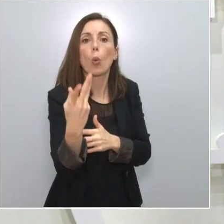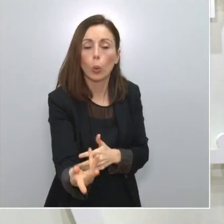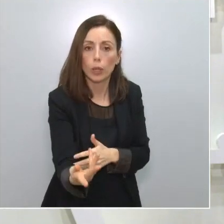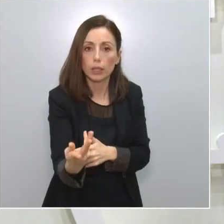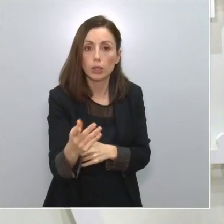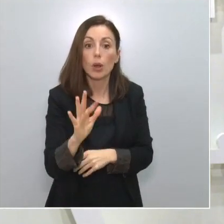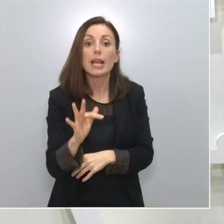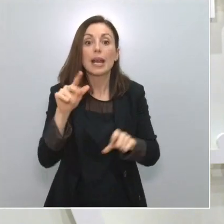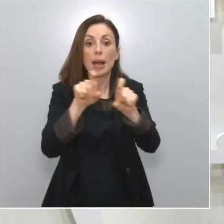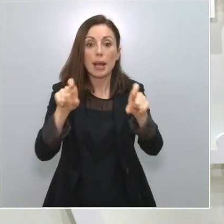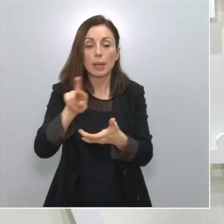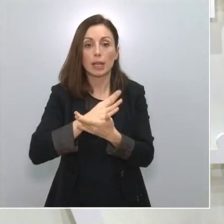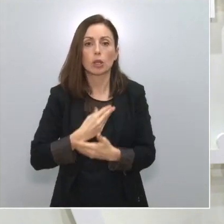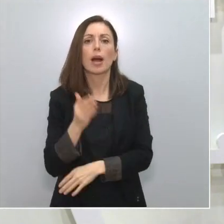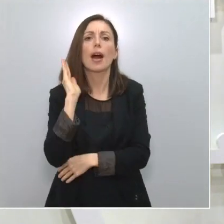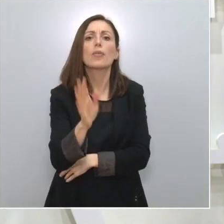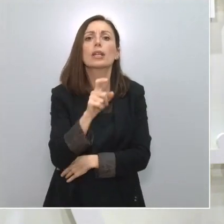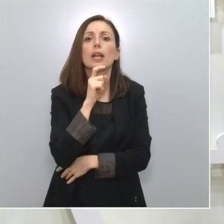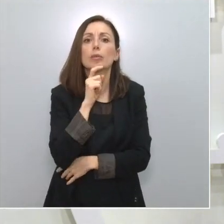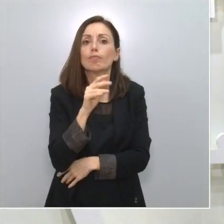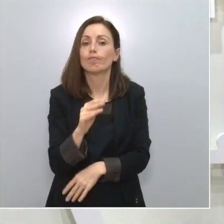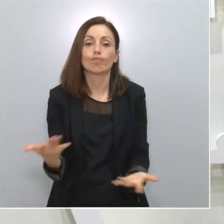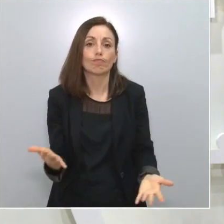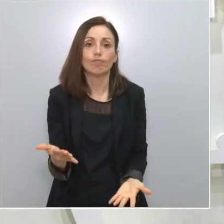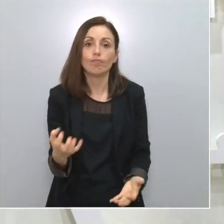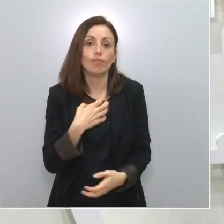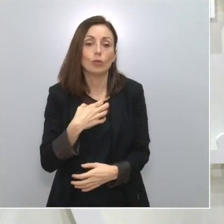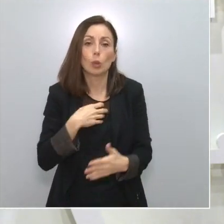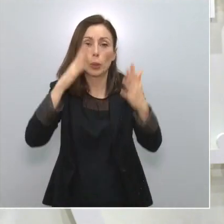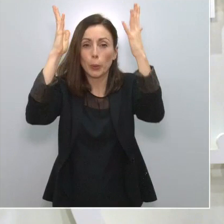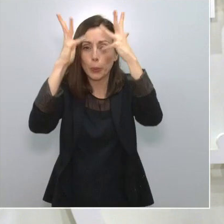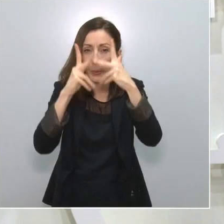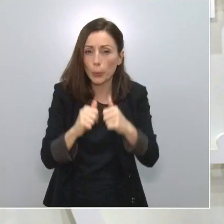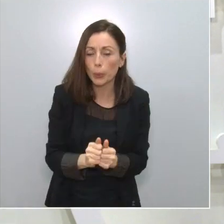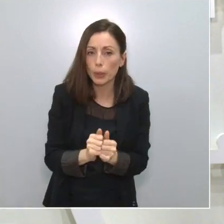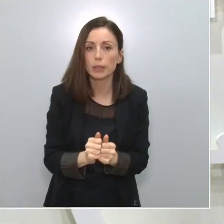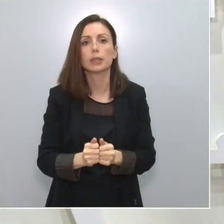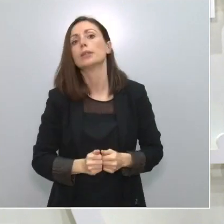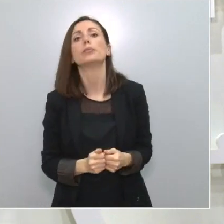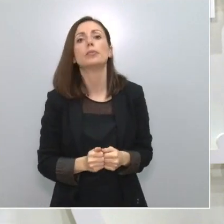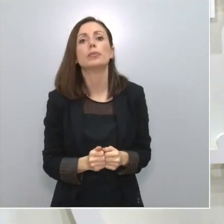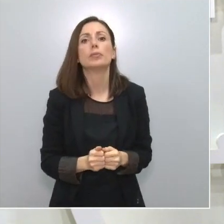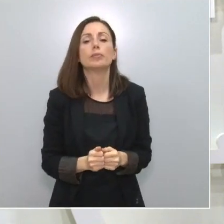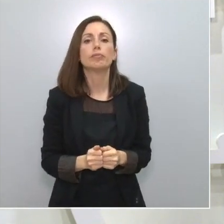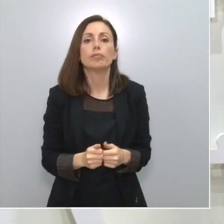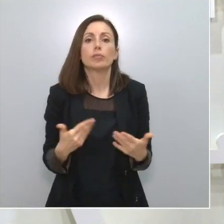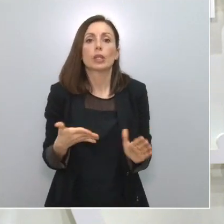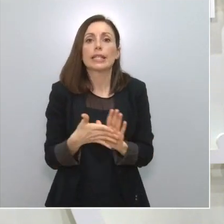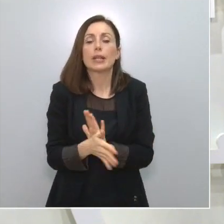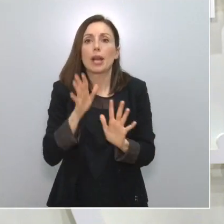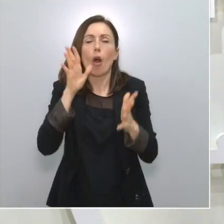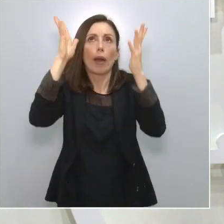las empresas de la región de Murcia. Todavía no podemos hacer ese cálculo ni tener un cálculo que ciertamente no